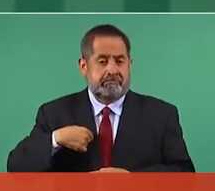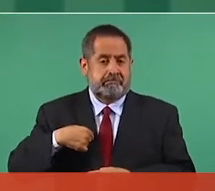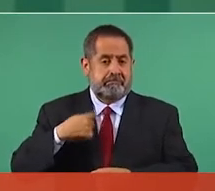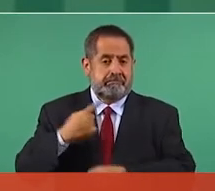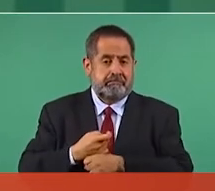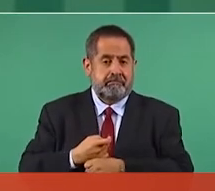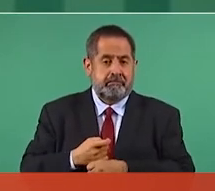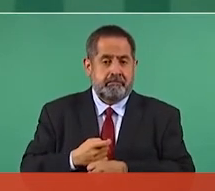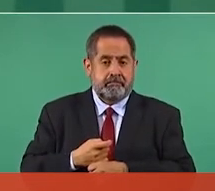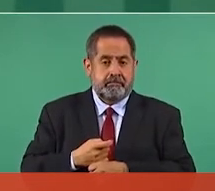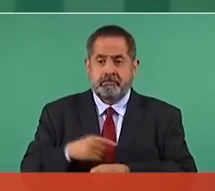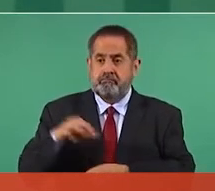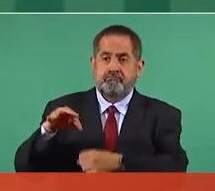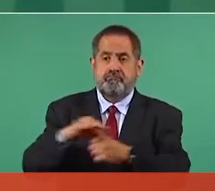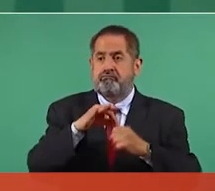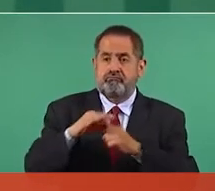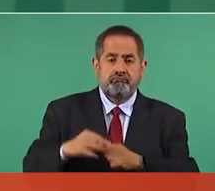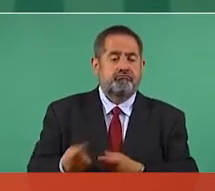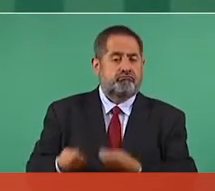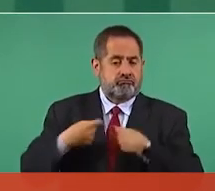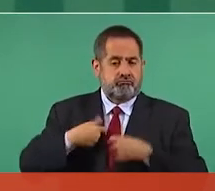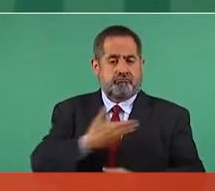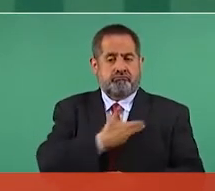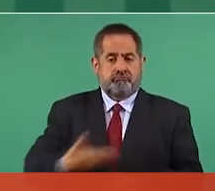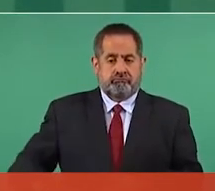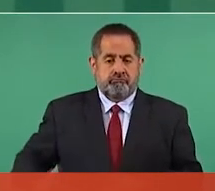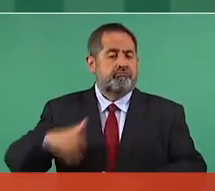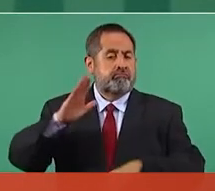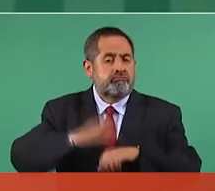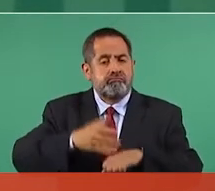El presidente constitucional de más edad.